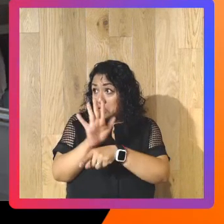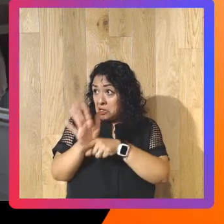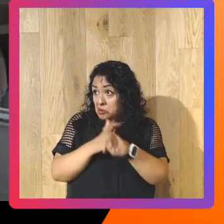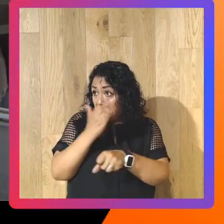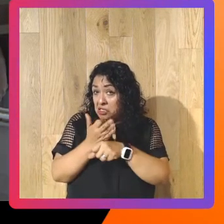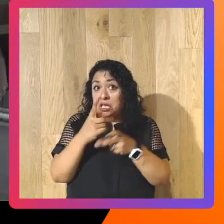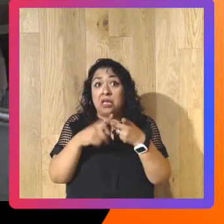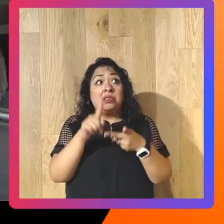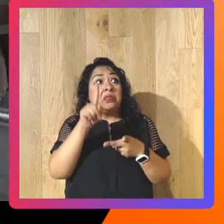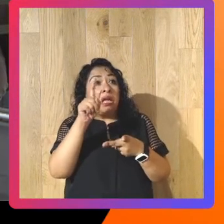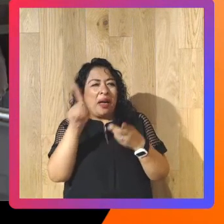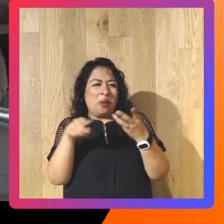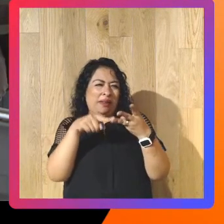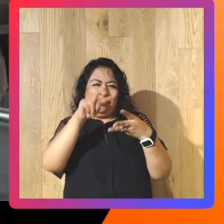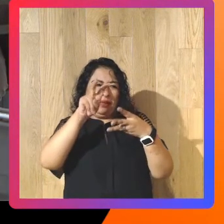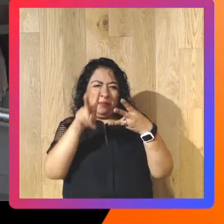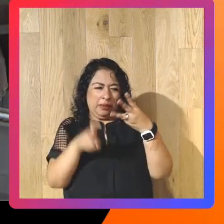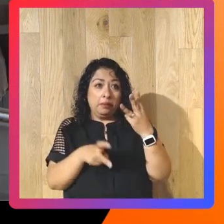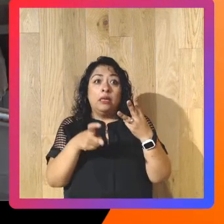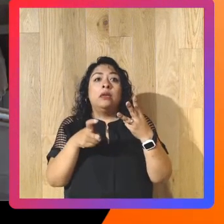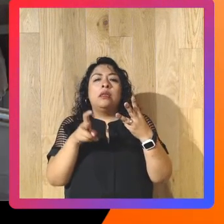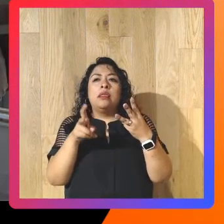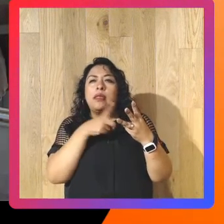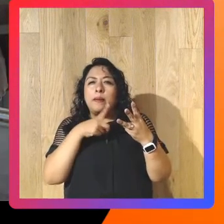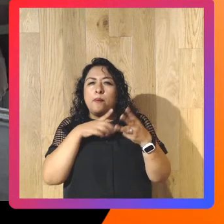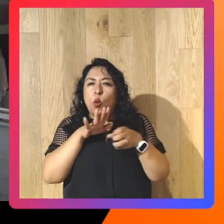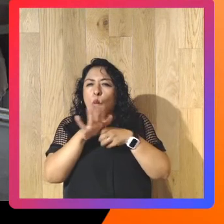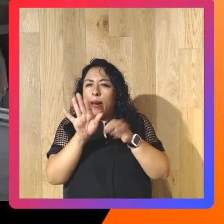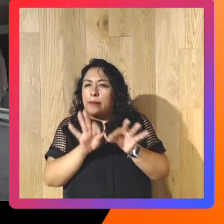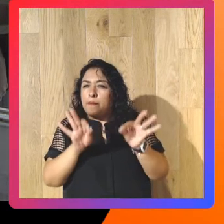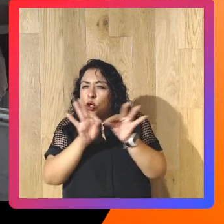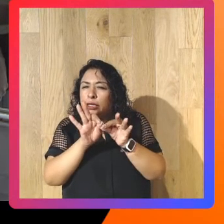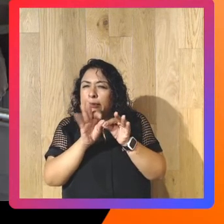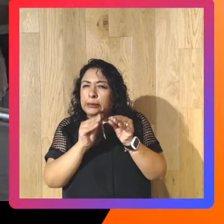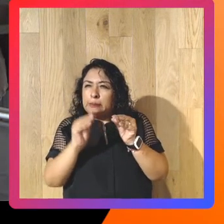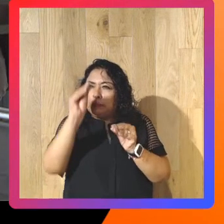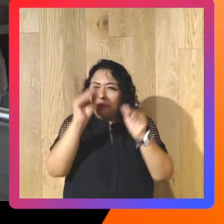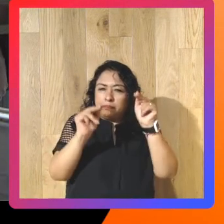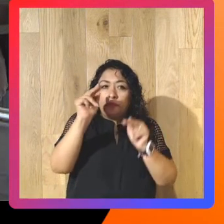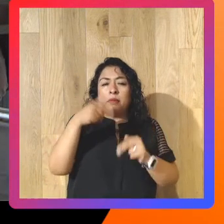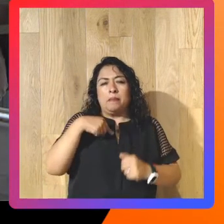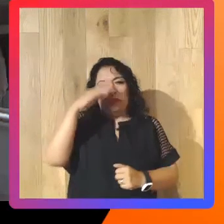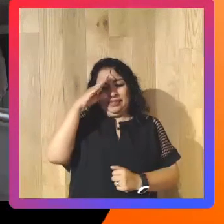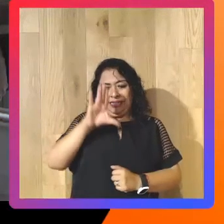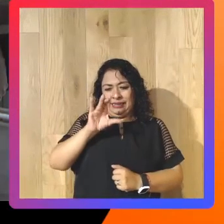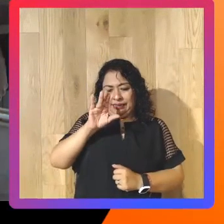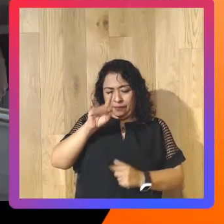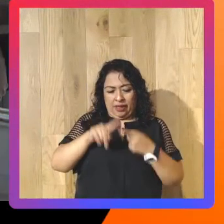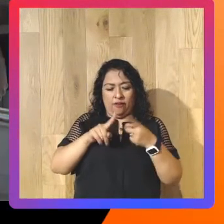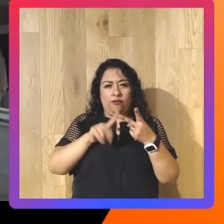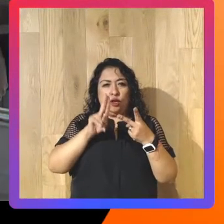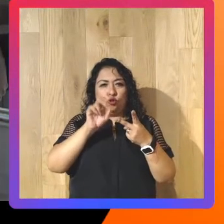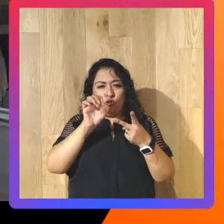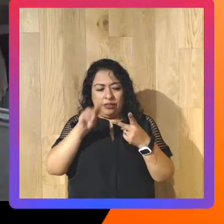el tema del agua, y hay que priorizarlos, pero si pudiéramos pensar para CEMEFI, para USEM, para